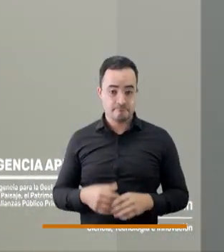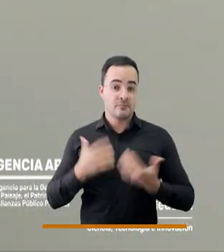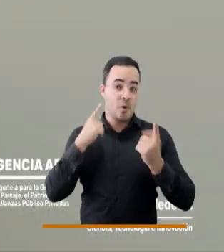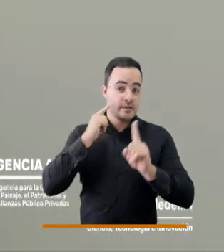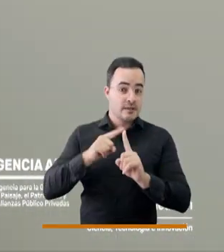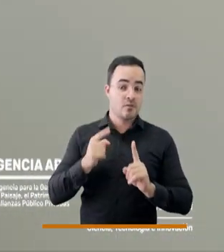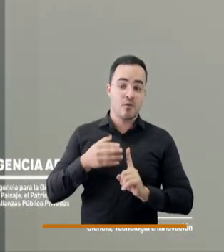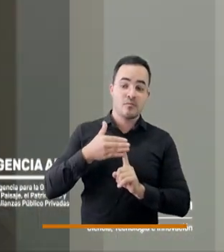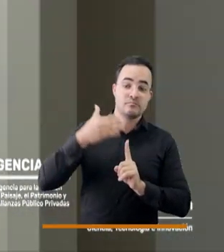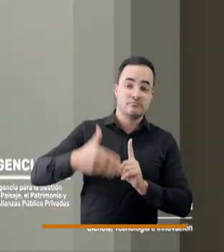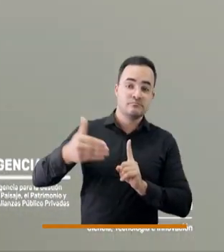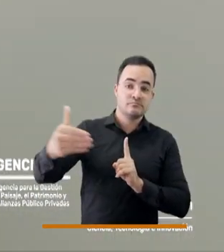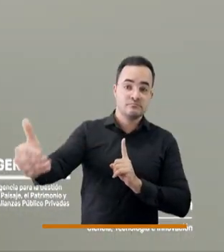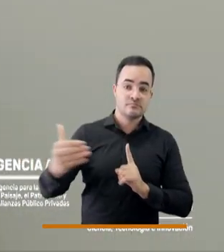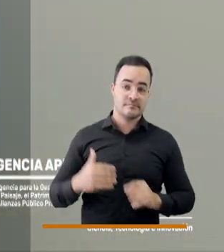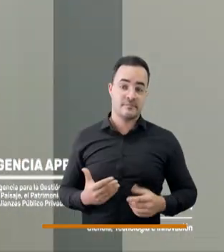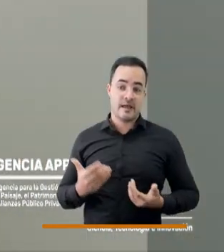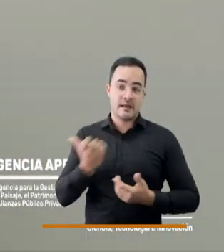4 administraciones más.